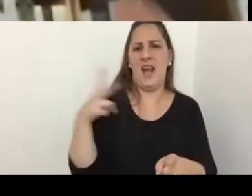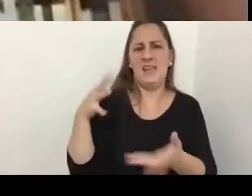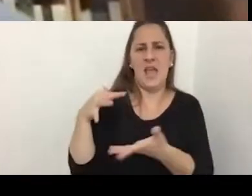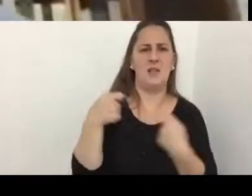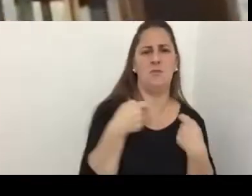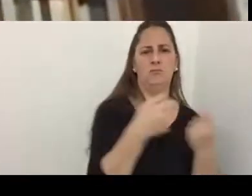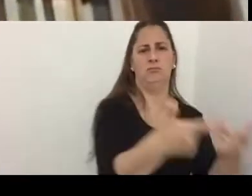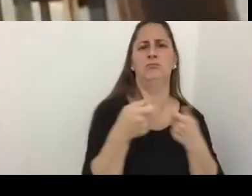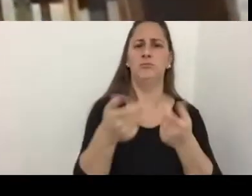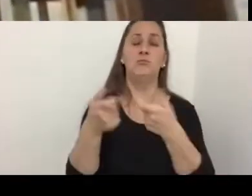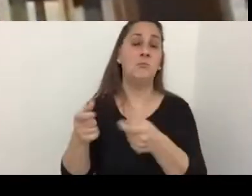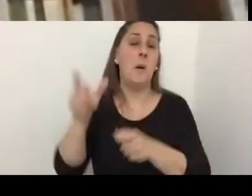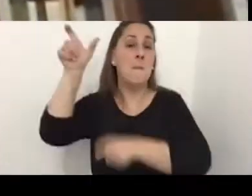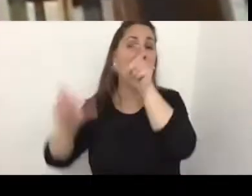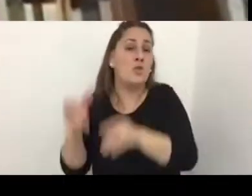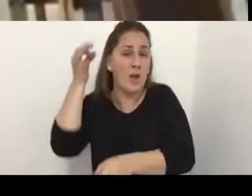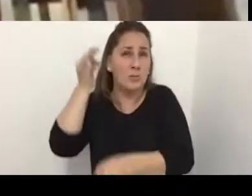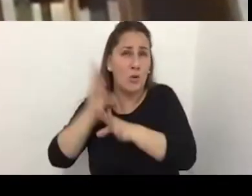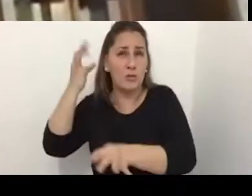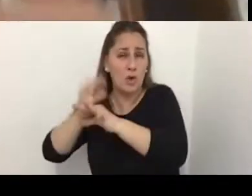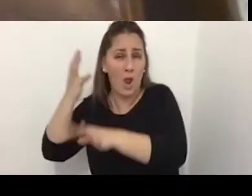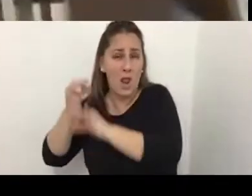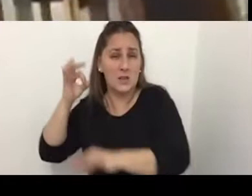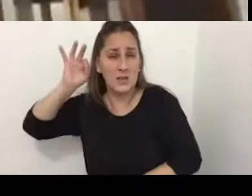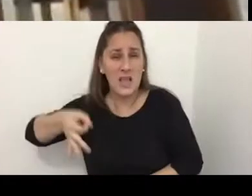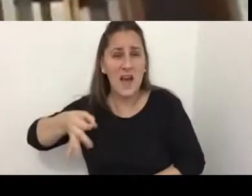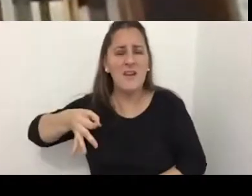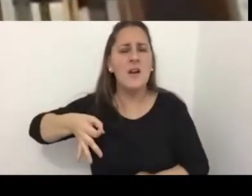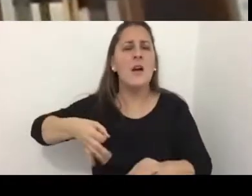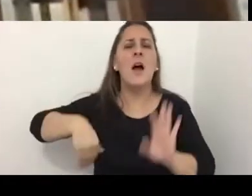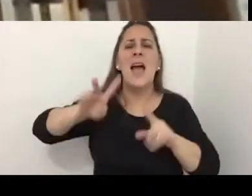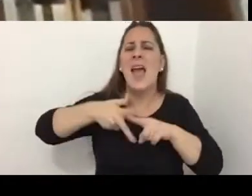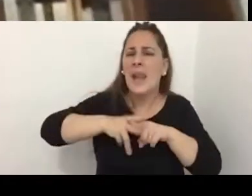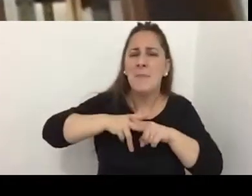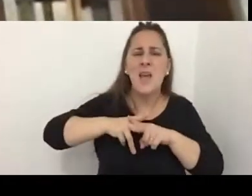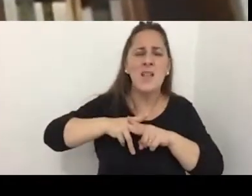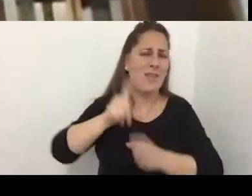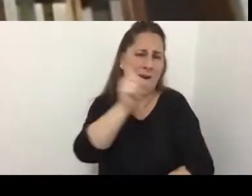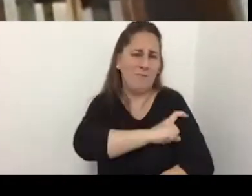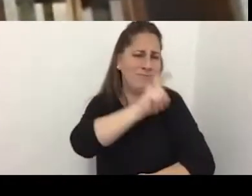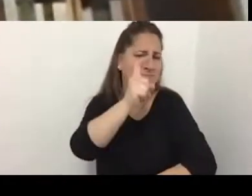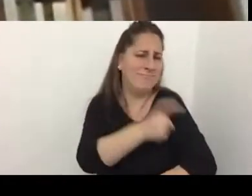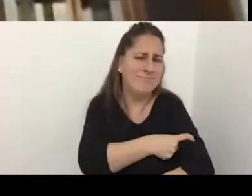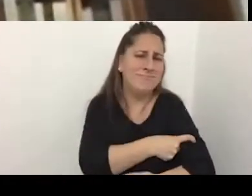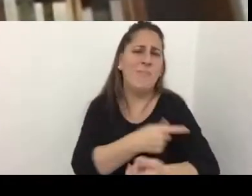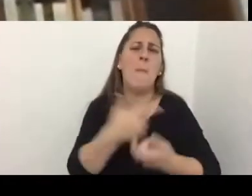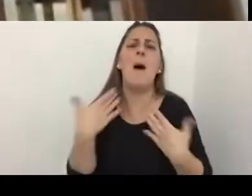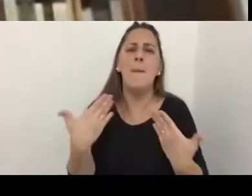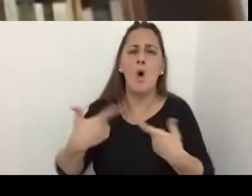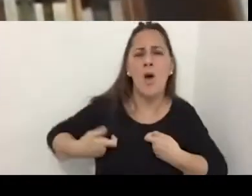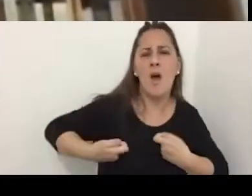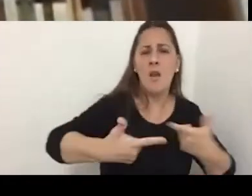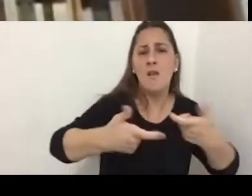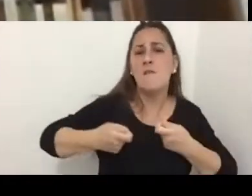Y dicen los que saben que la herramienta más potente para distribuir la riqueza en términos de